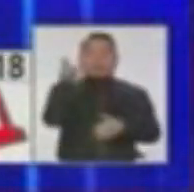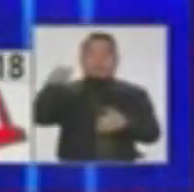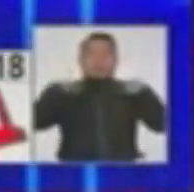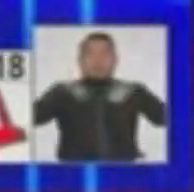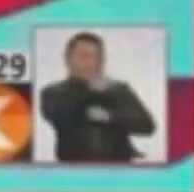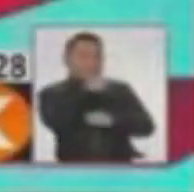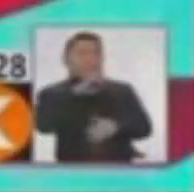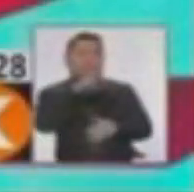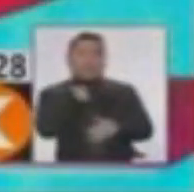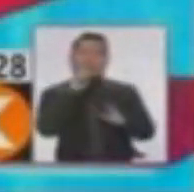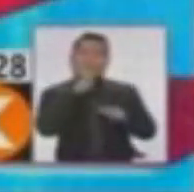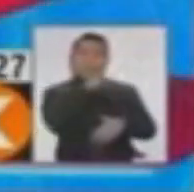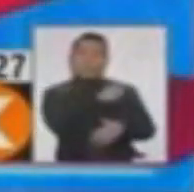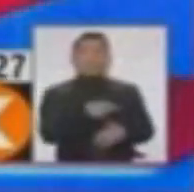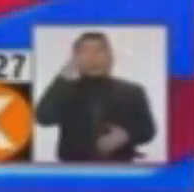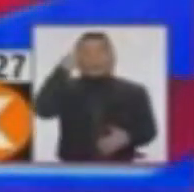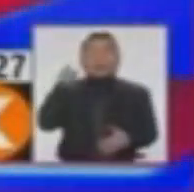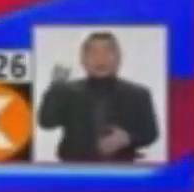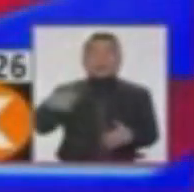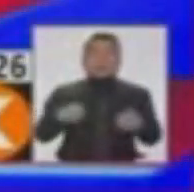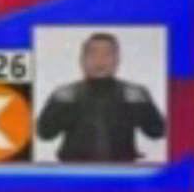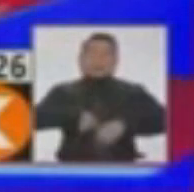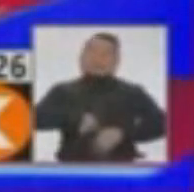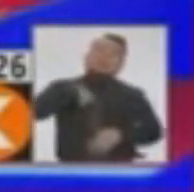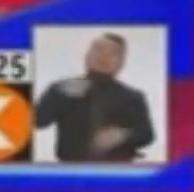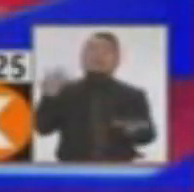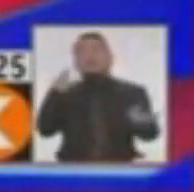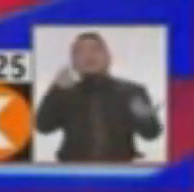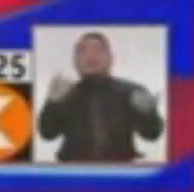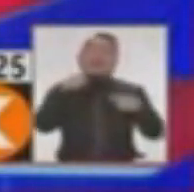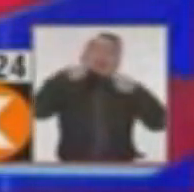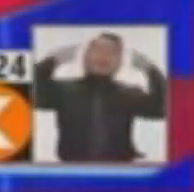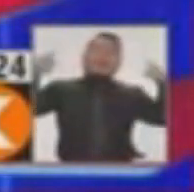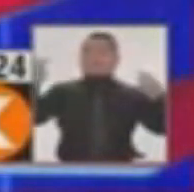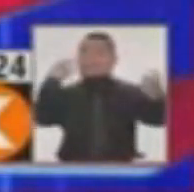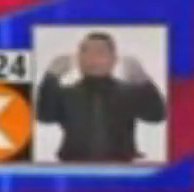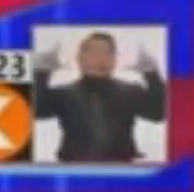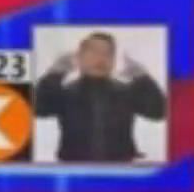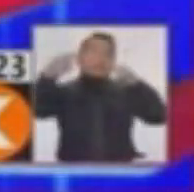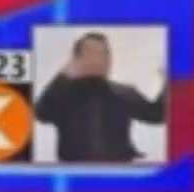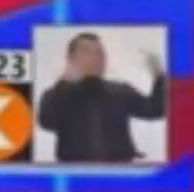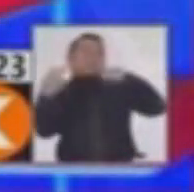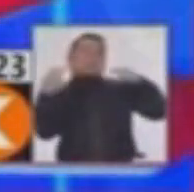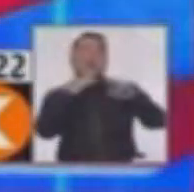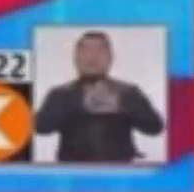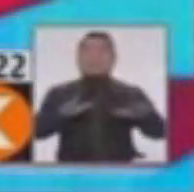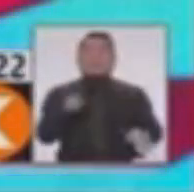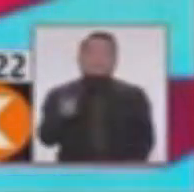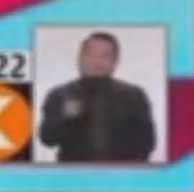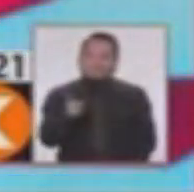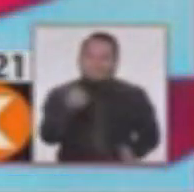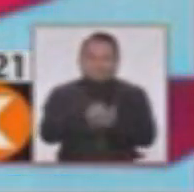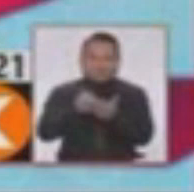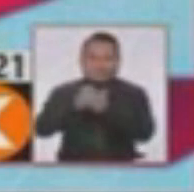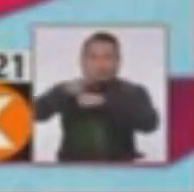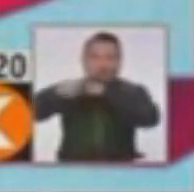todos hablando de cambiar el Perú y todos han estado en el poder. Y encima Keiko ha tenido una amplia mayoría, o sea, ha tenido la oportunidad